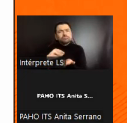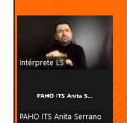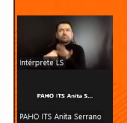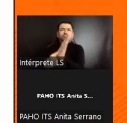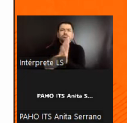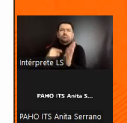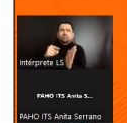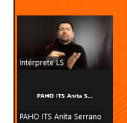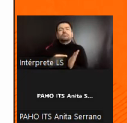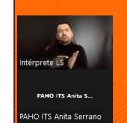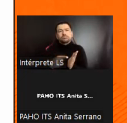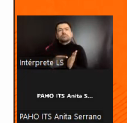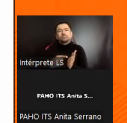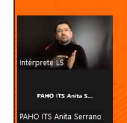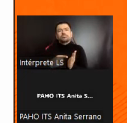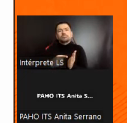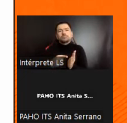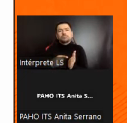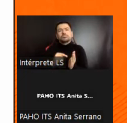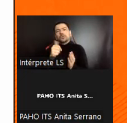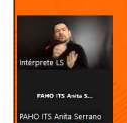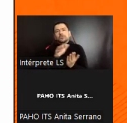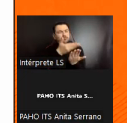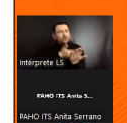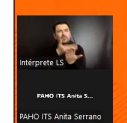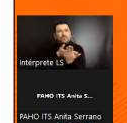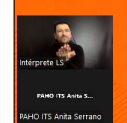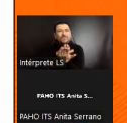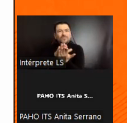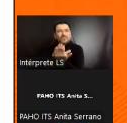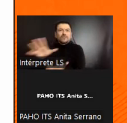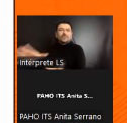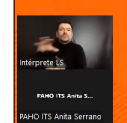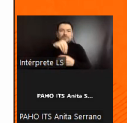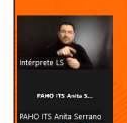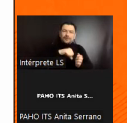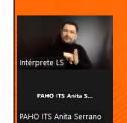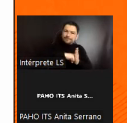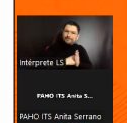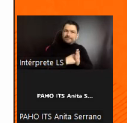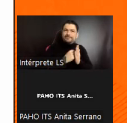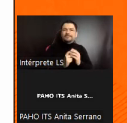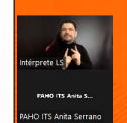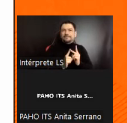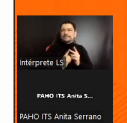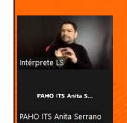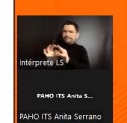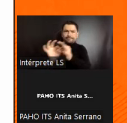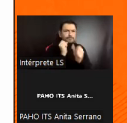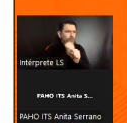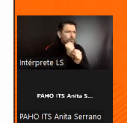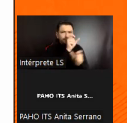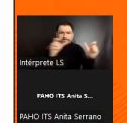documentar todo esto también es muy importante en nuestro abordaje y trabajar en coordinación para asegurarnos que los distintos sectores se